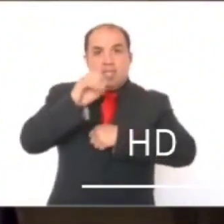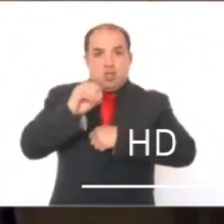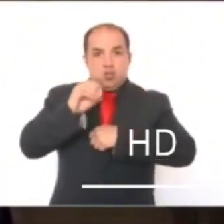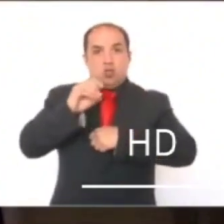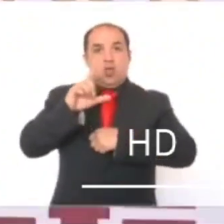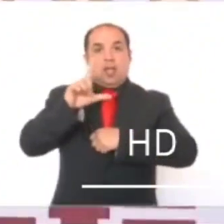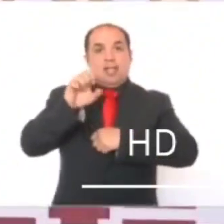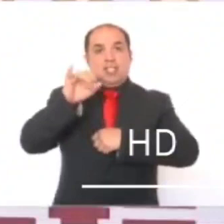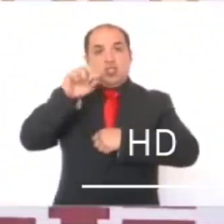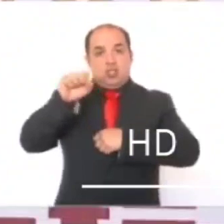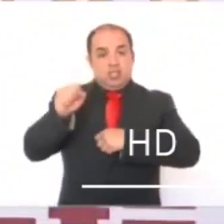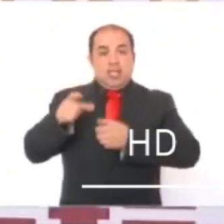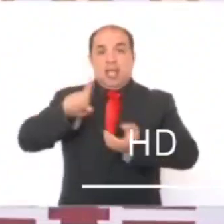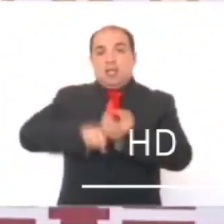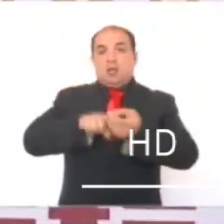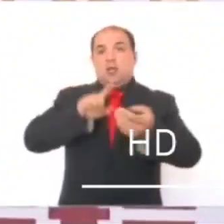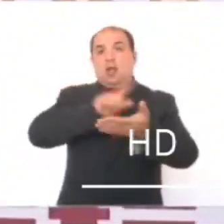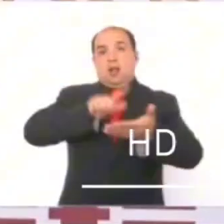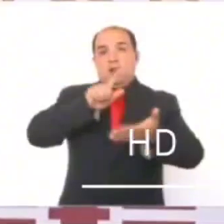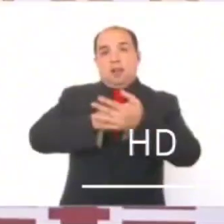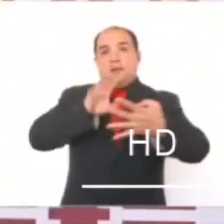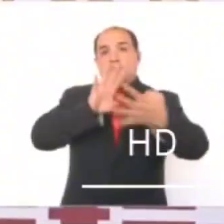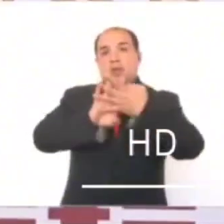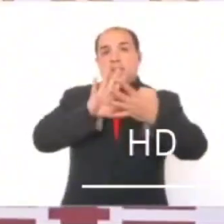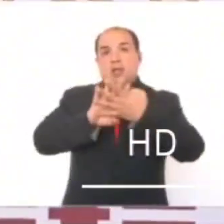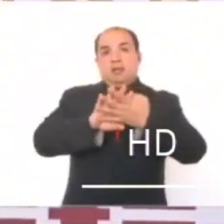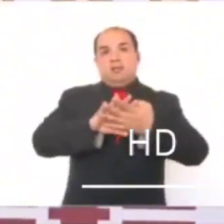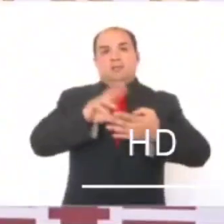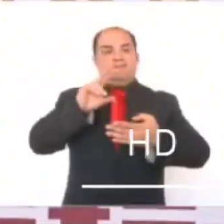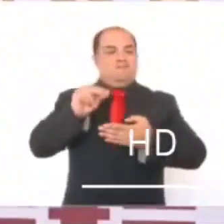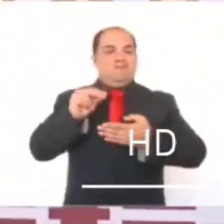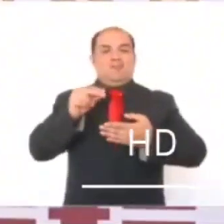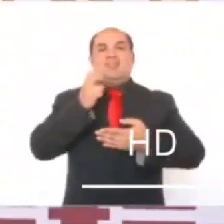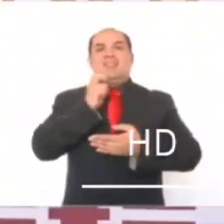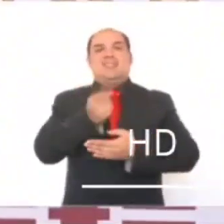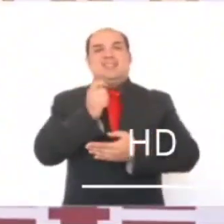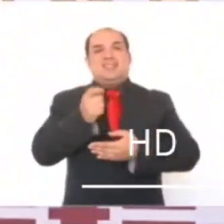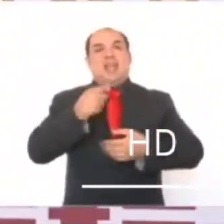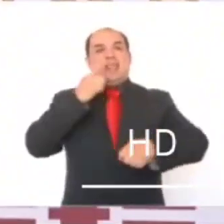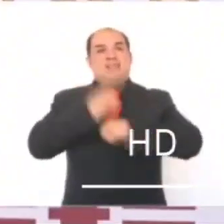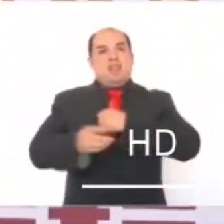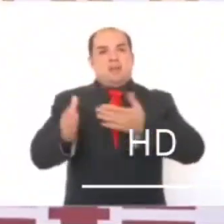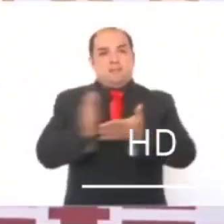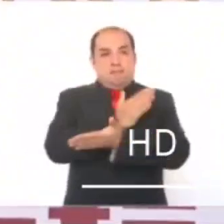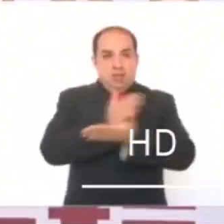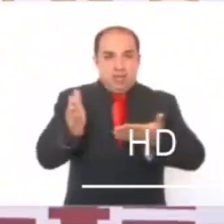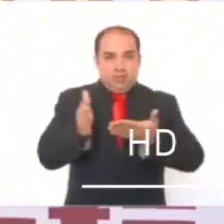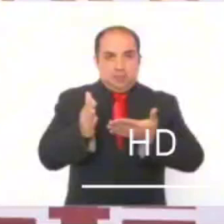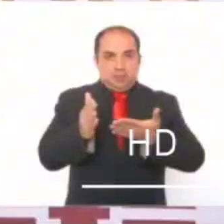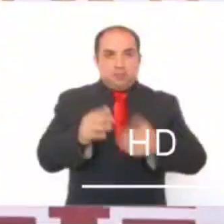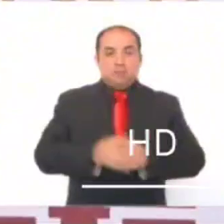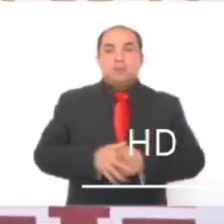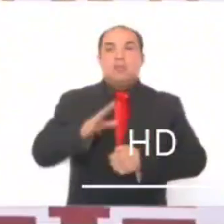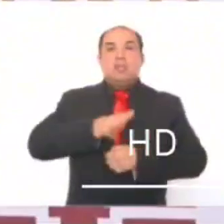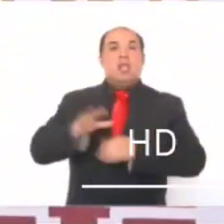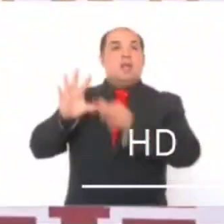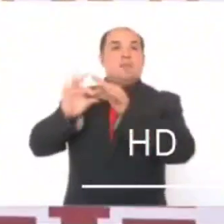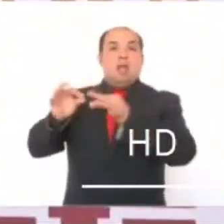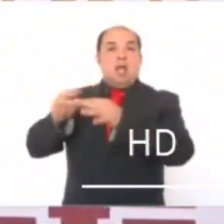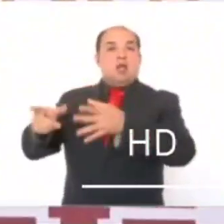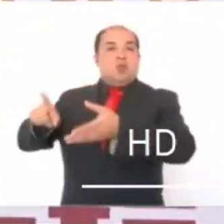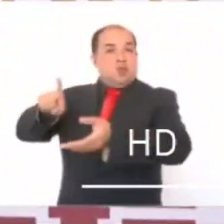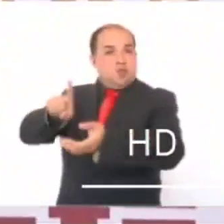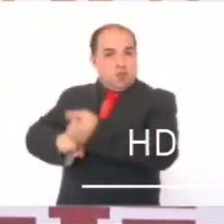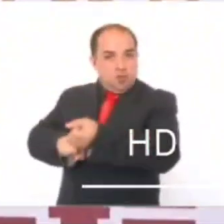Código Penal, sino un delito separado, con su propia descripción típica y